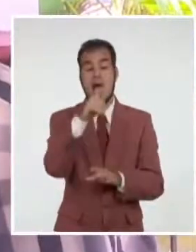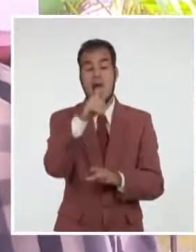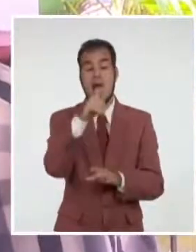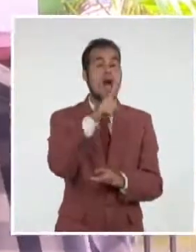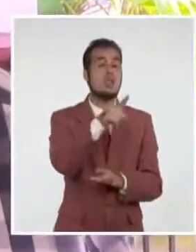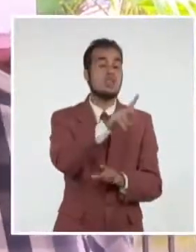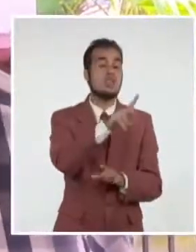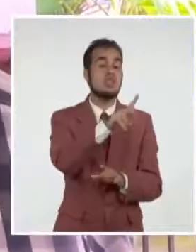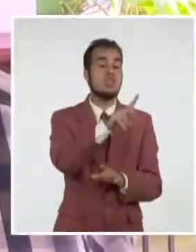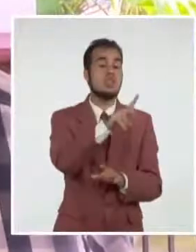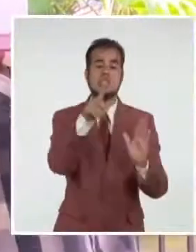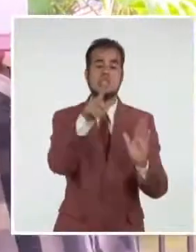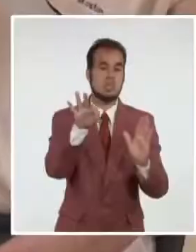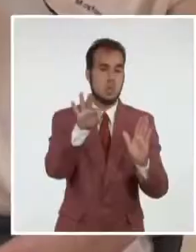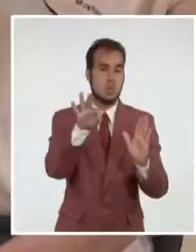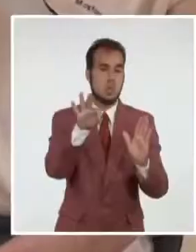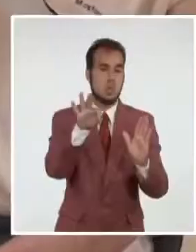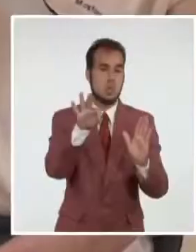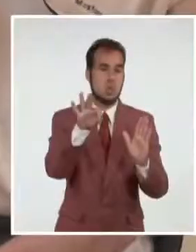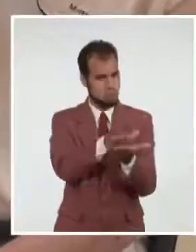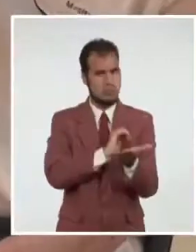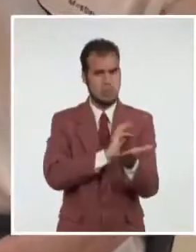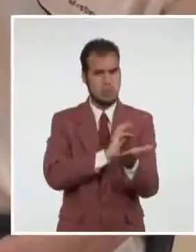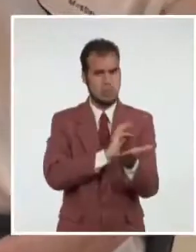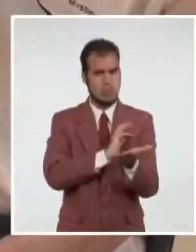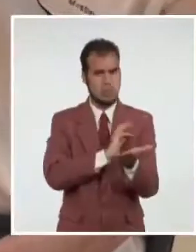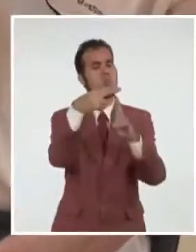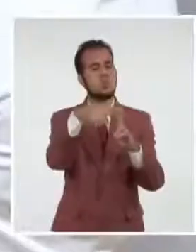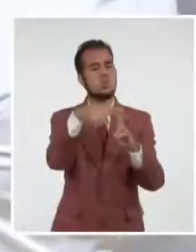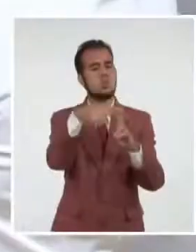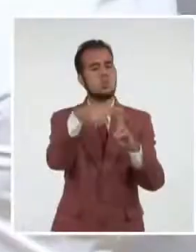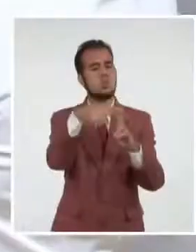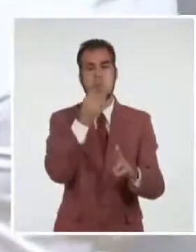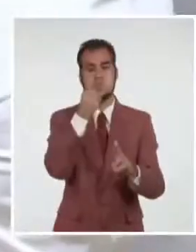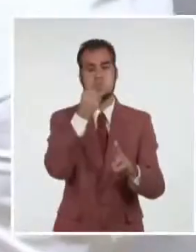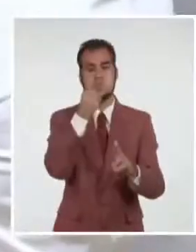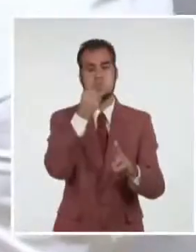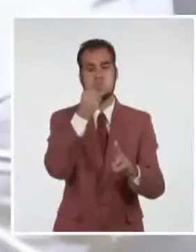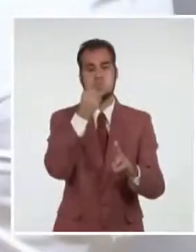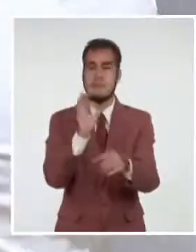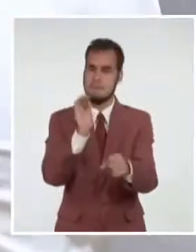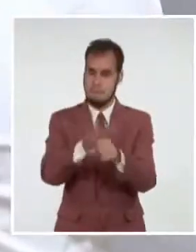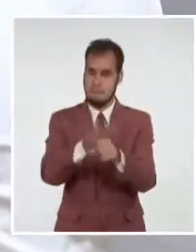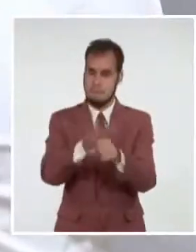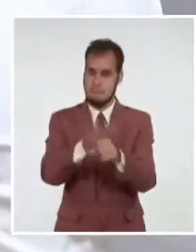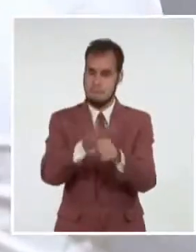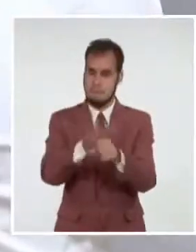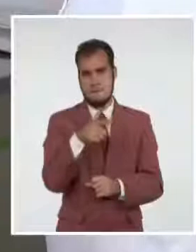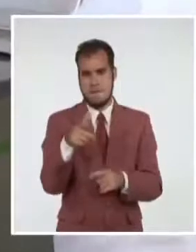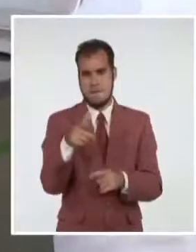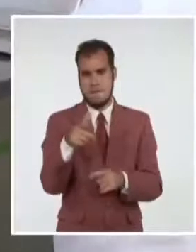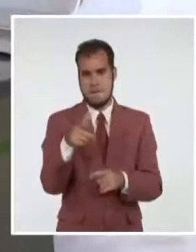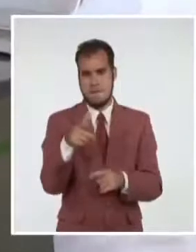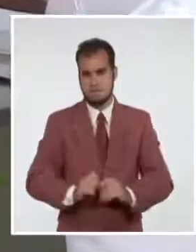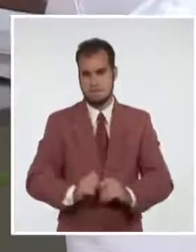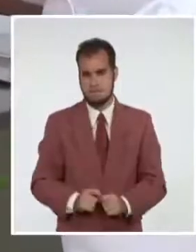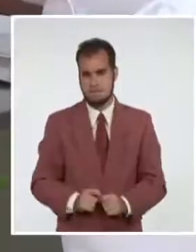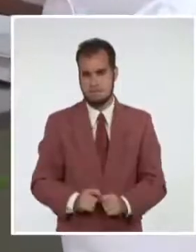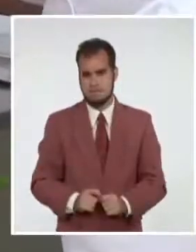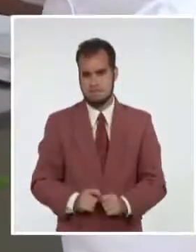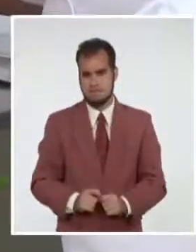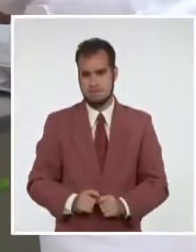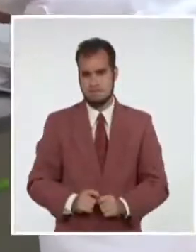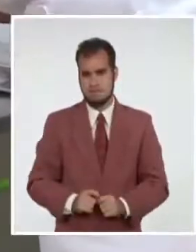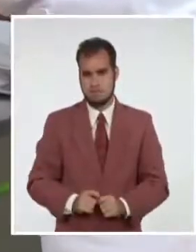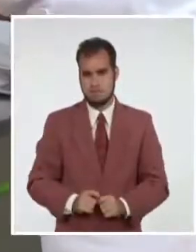preparando las condiciones y los listados para acometer lo posterior a esta intervención sanitaria masiva. La negación